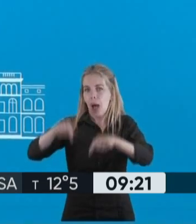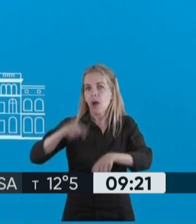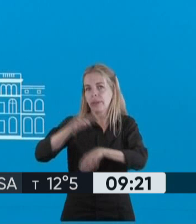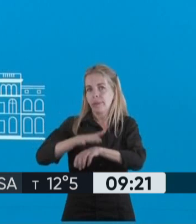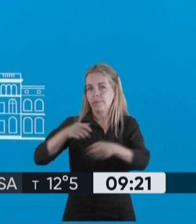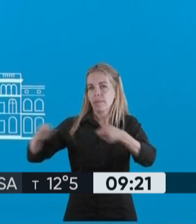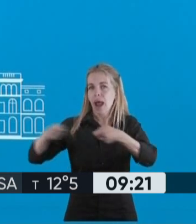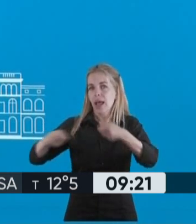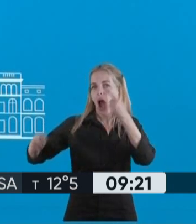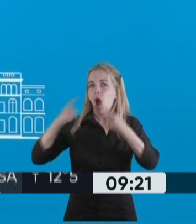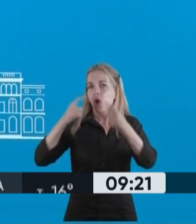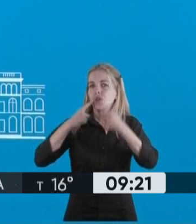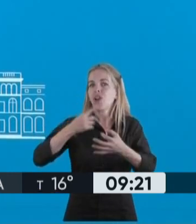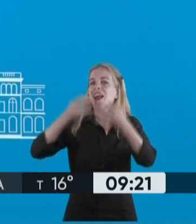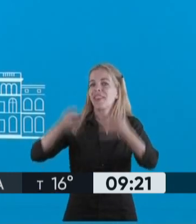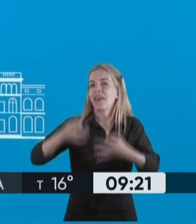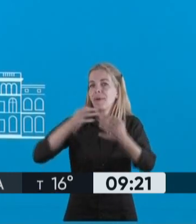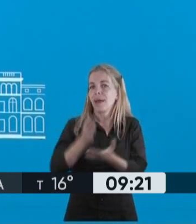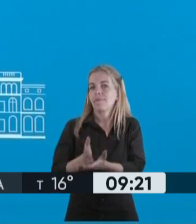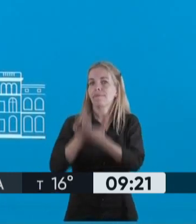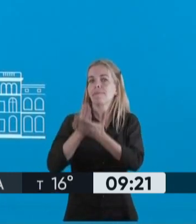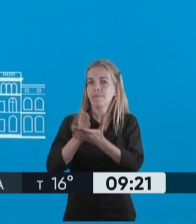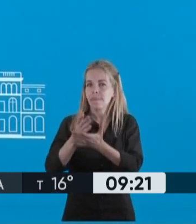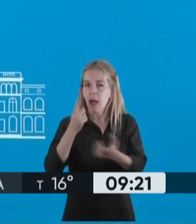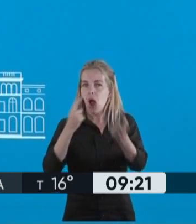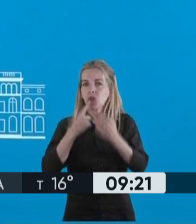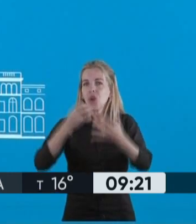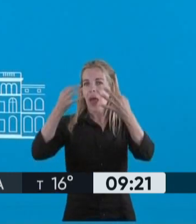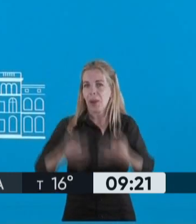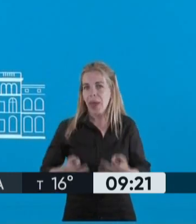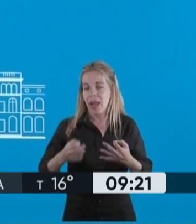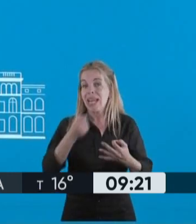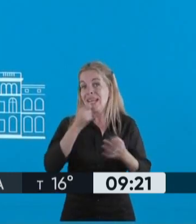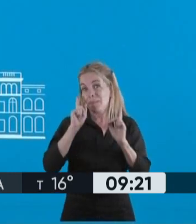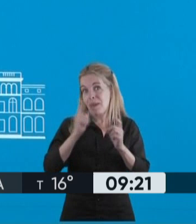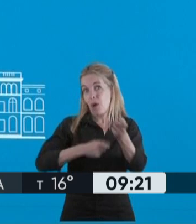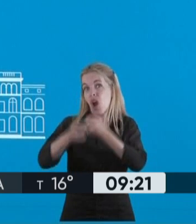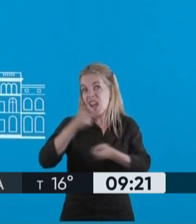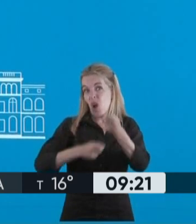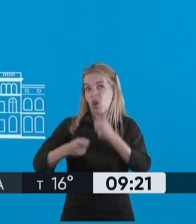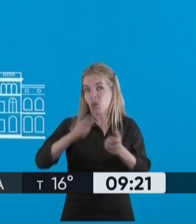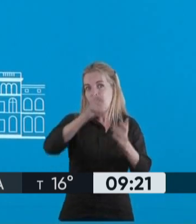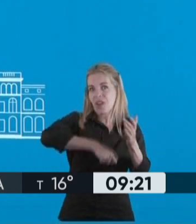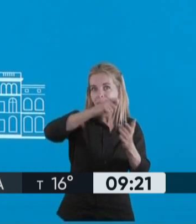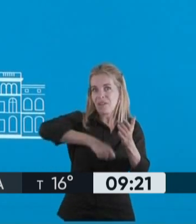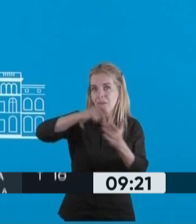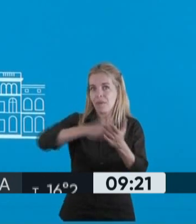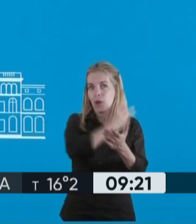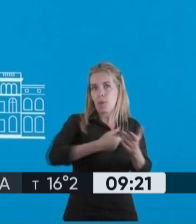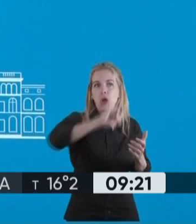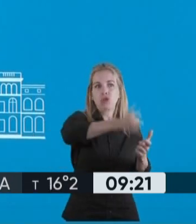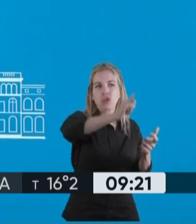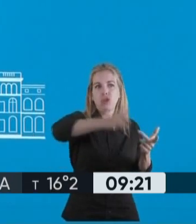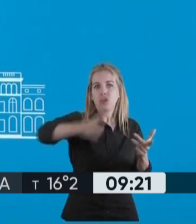controles sean realmente más eficientes y además para que aquellos que se comprometieron, porque hacen acuerdos con el gobierno y se comprometen a